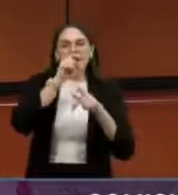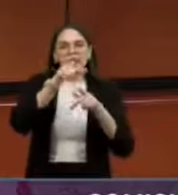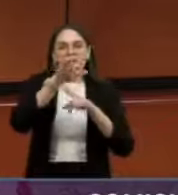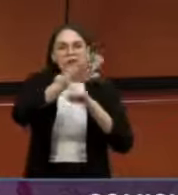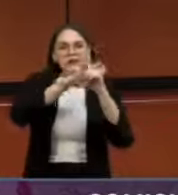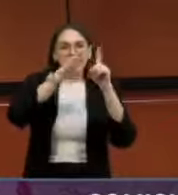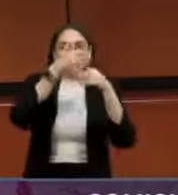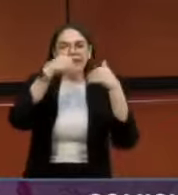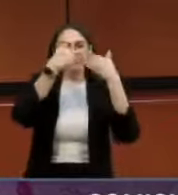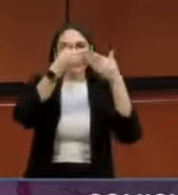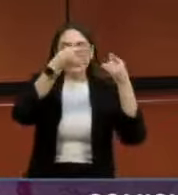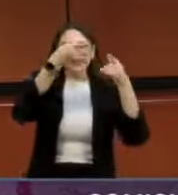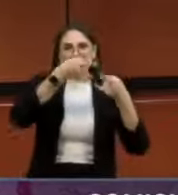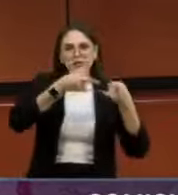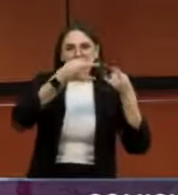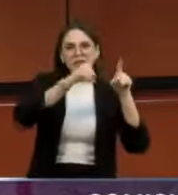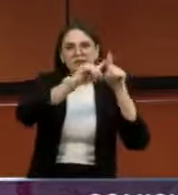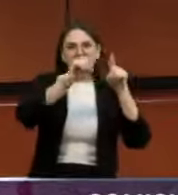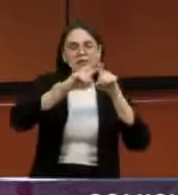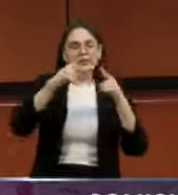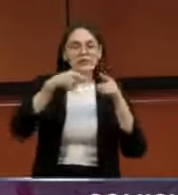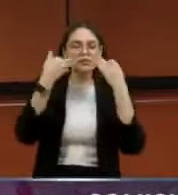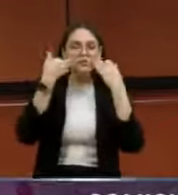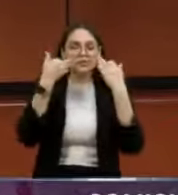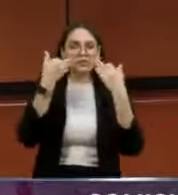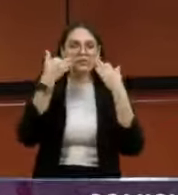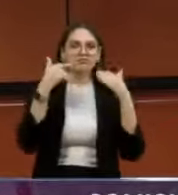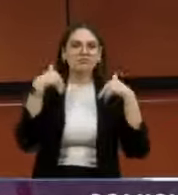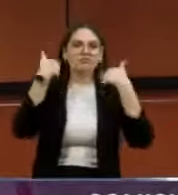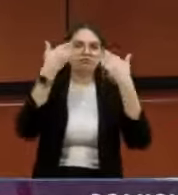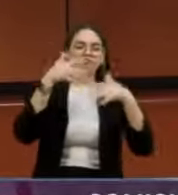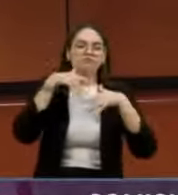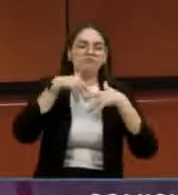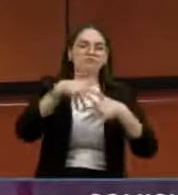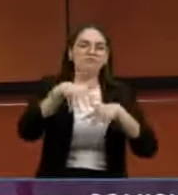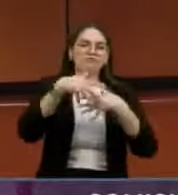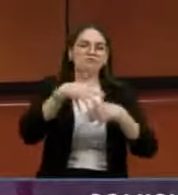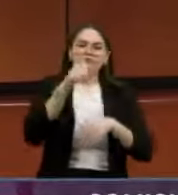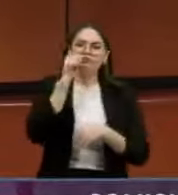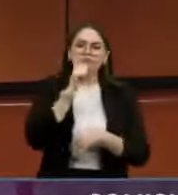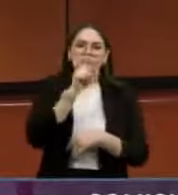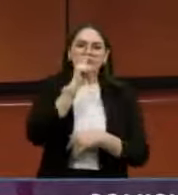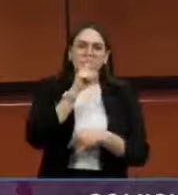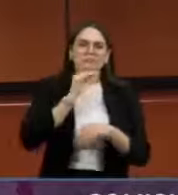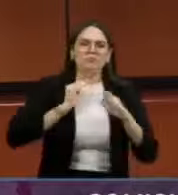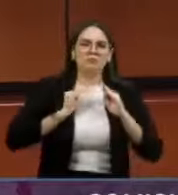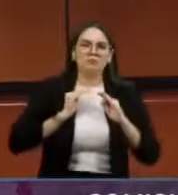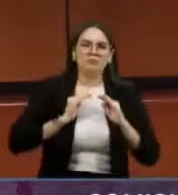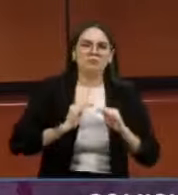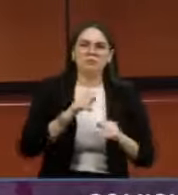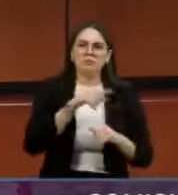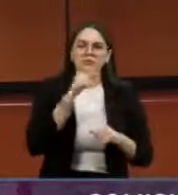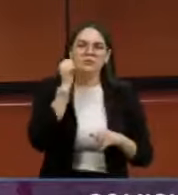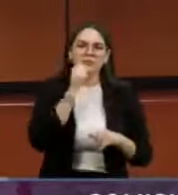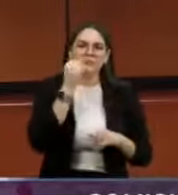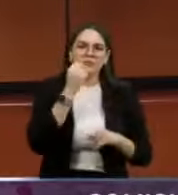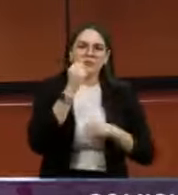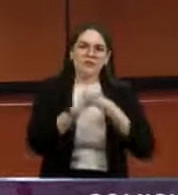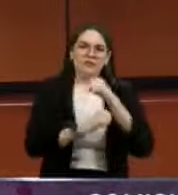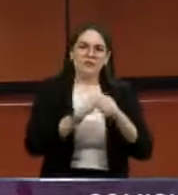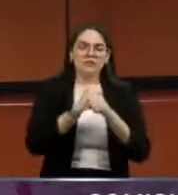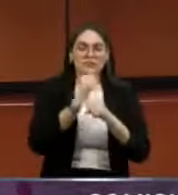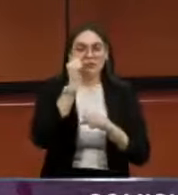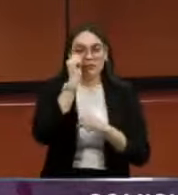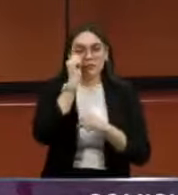como testigo de las diferentes luchas que el pueblo ha protagonizado a lo largo de nuestra historia.